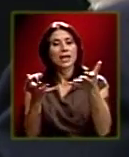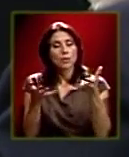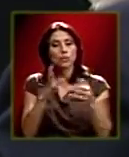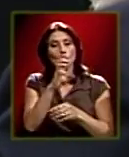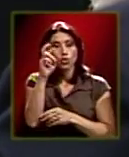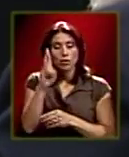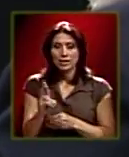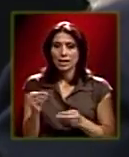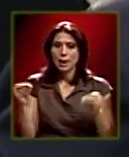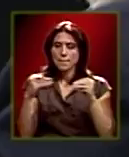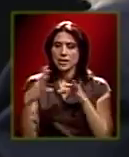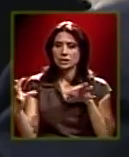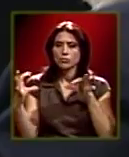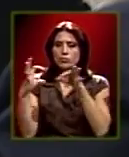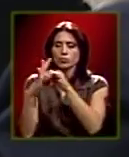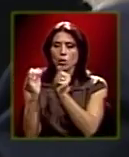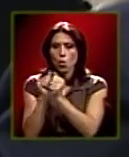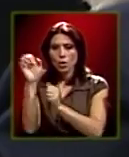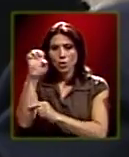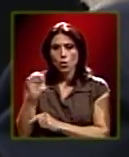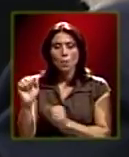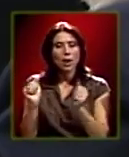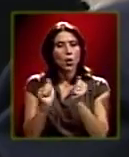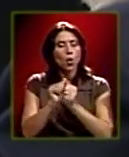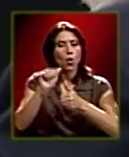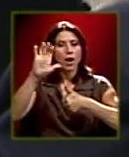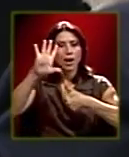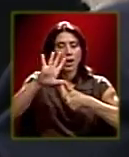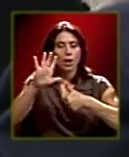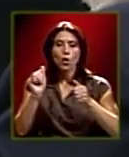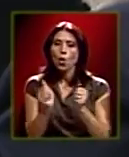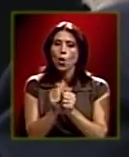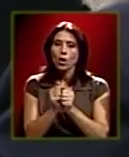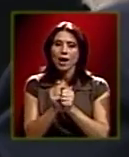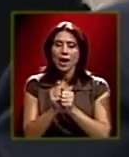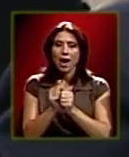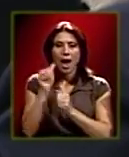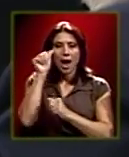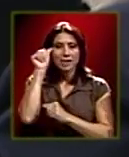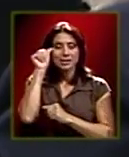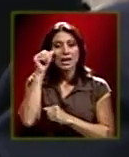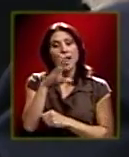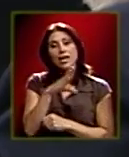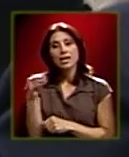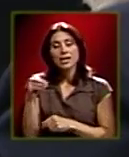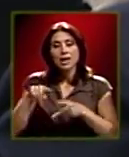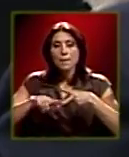con Europa, con América del Norte, con Asia, y por supuesto empezar